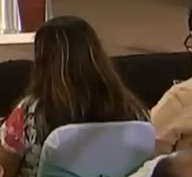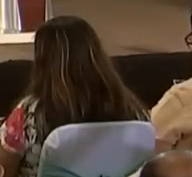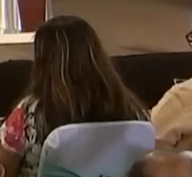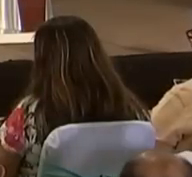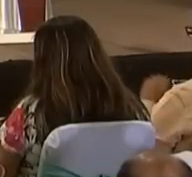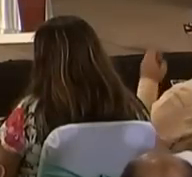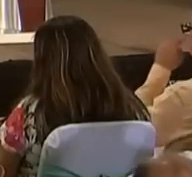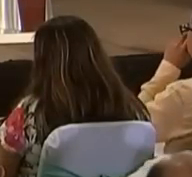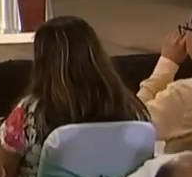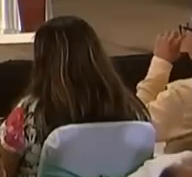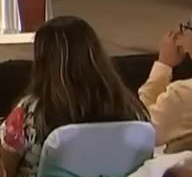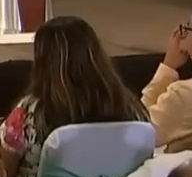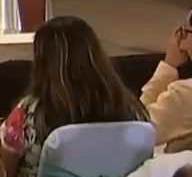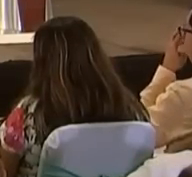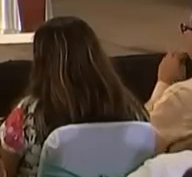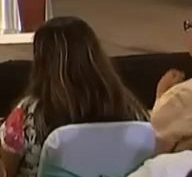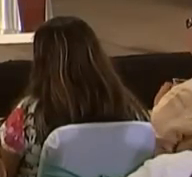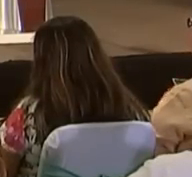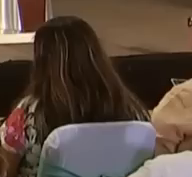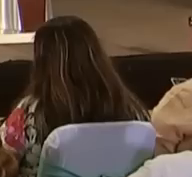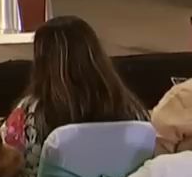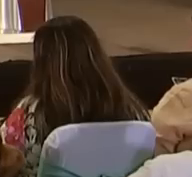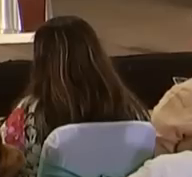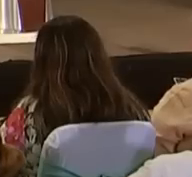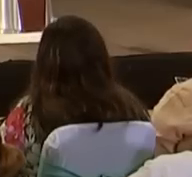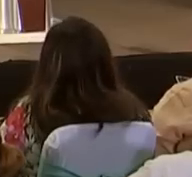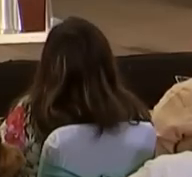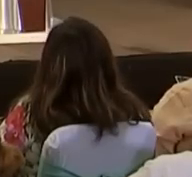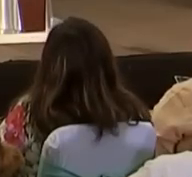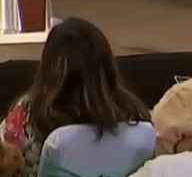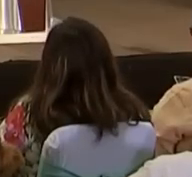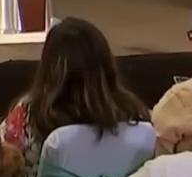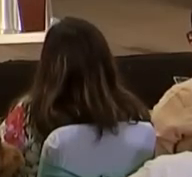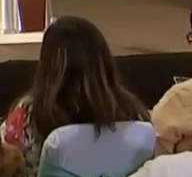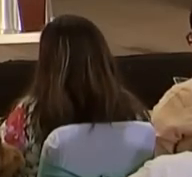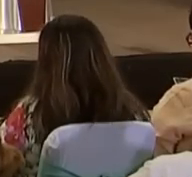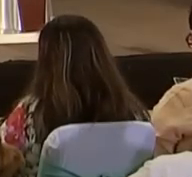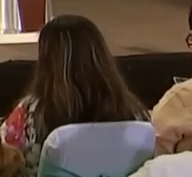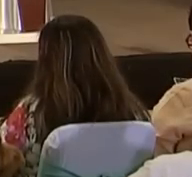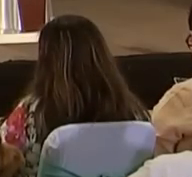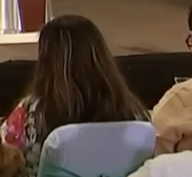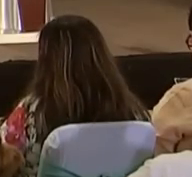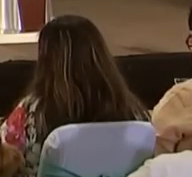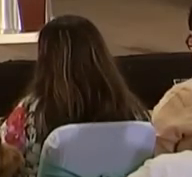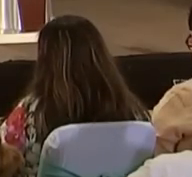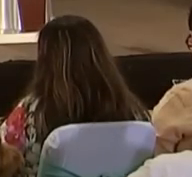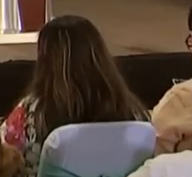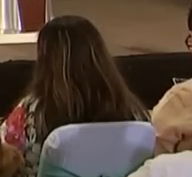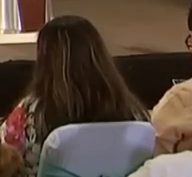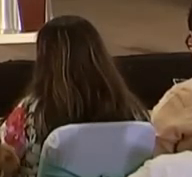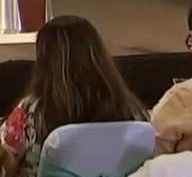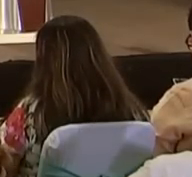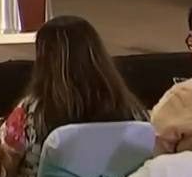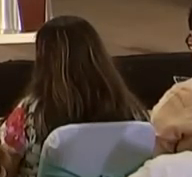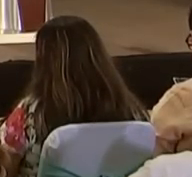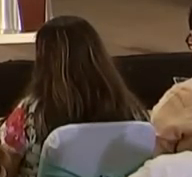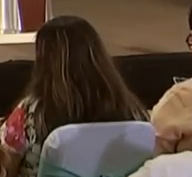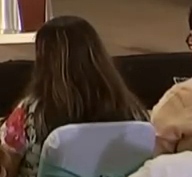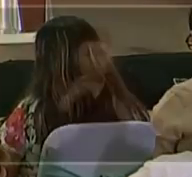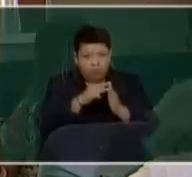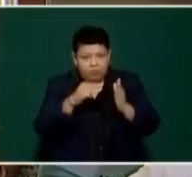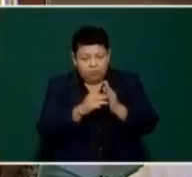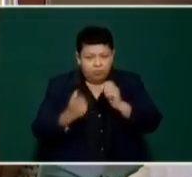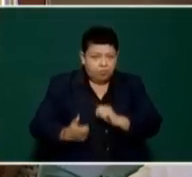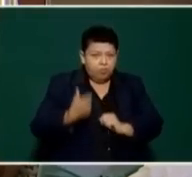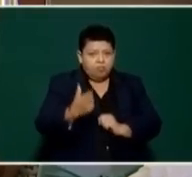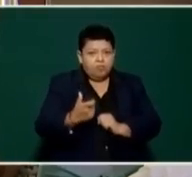si una sargacera afuera vale 15 millones, a nosotros nos puede costar entre 6 y 8 millones de pesos. Vamos a